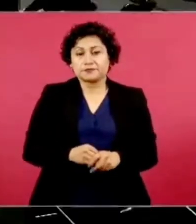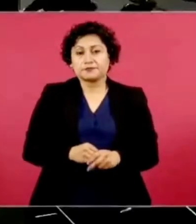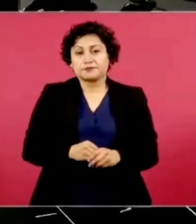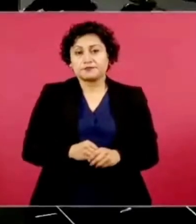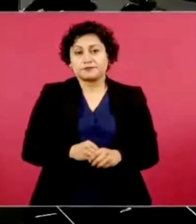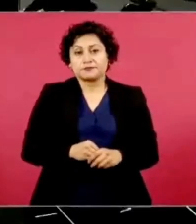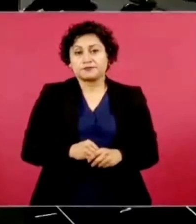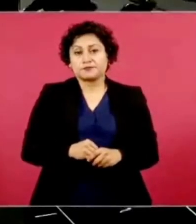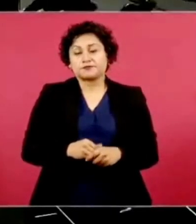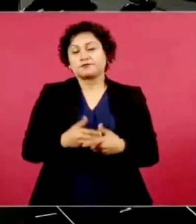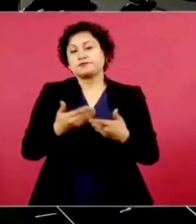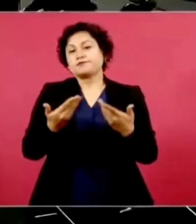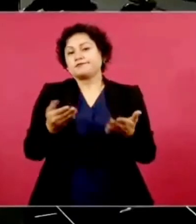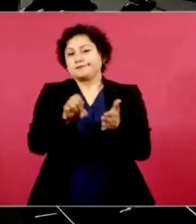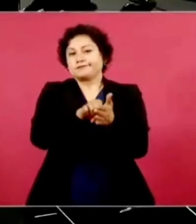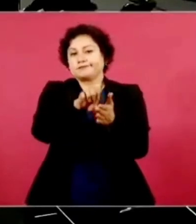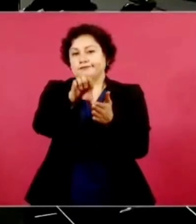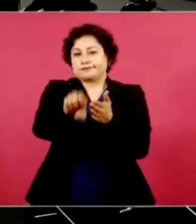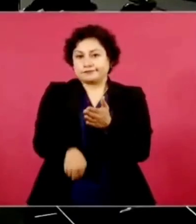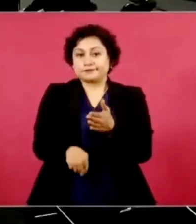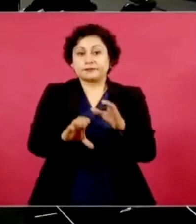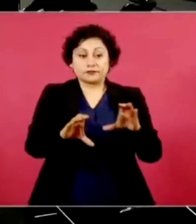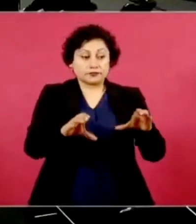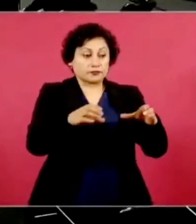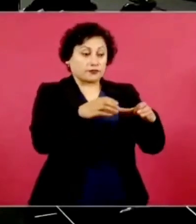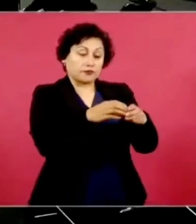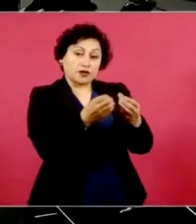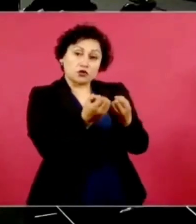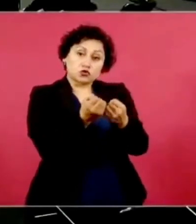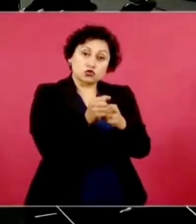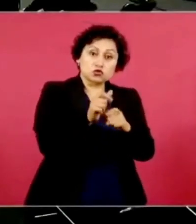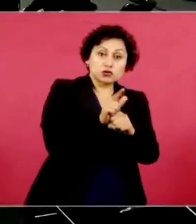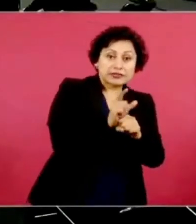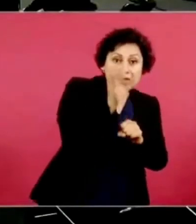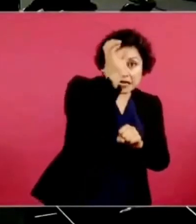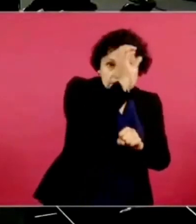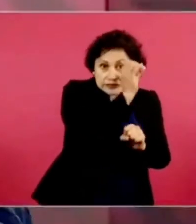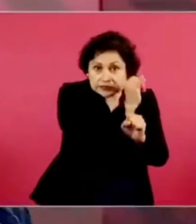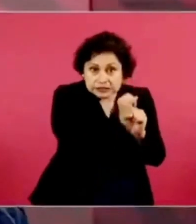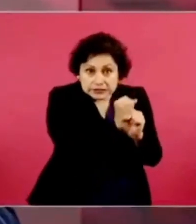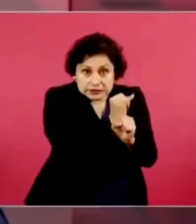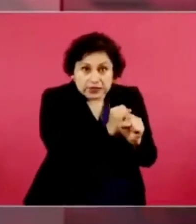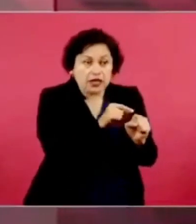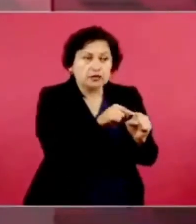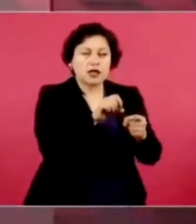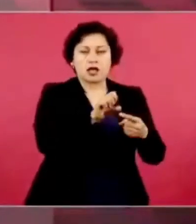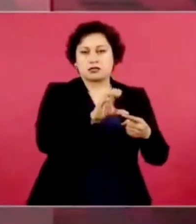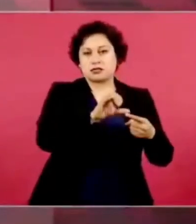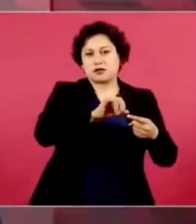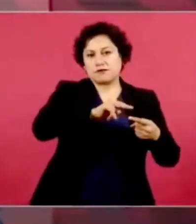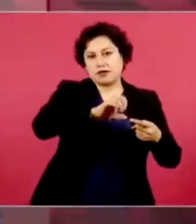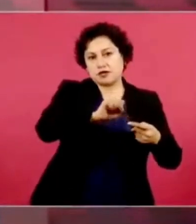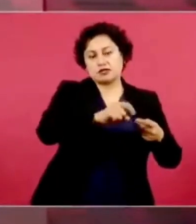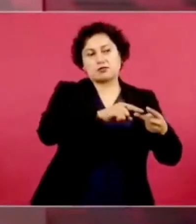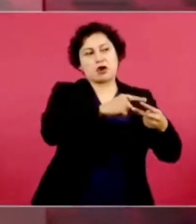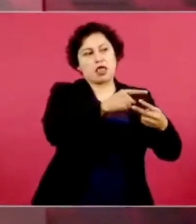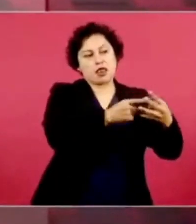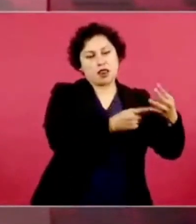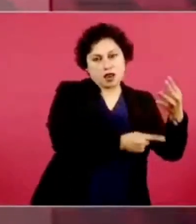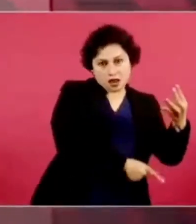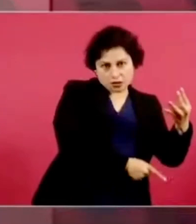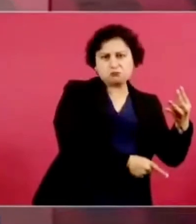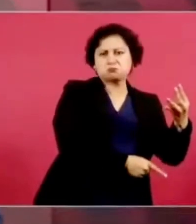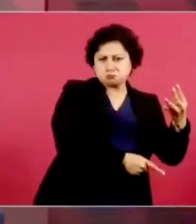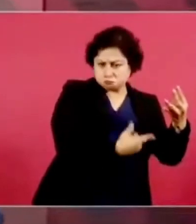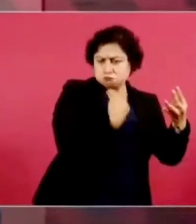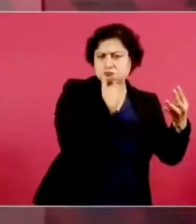El civismo, las ciencias sociales, pero también la física, la química, las matemáticas.